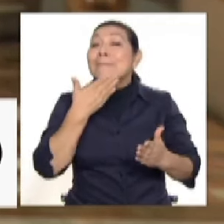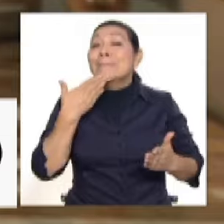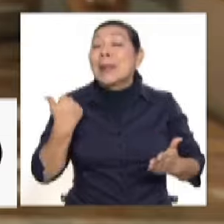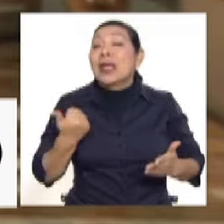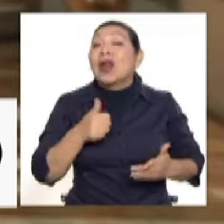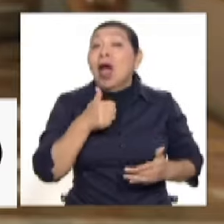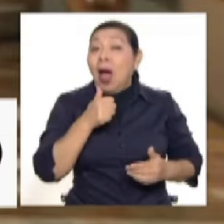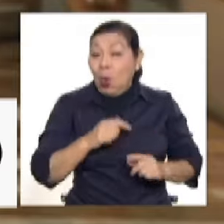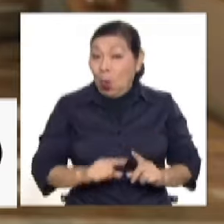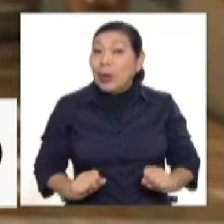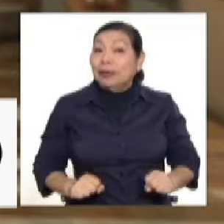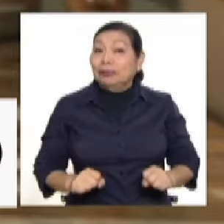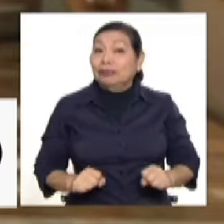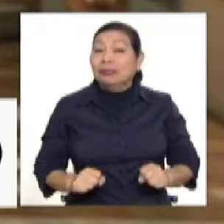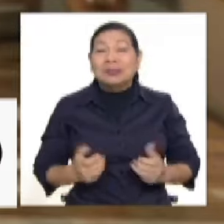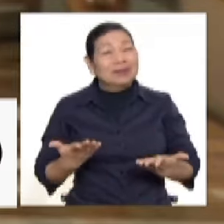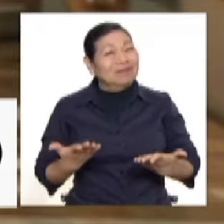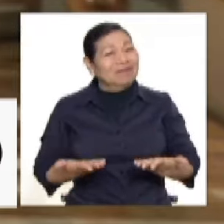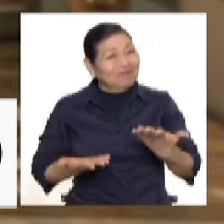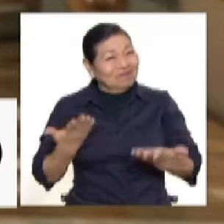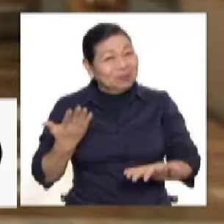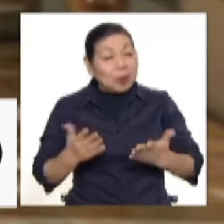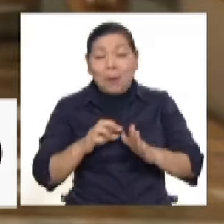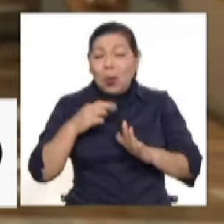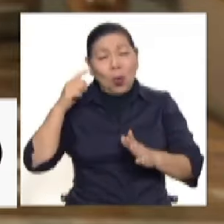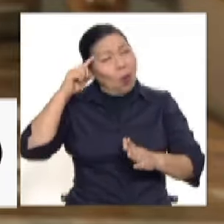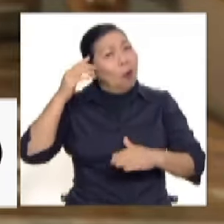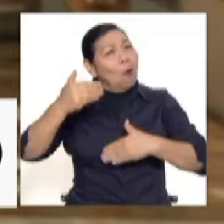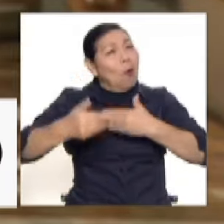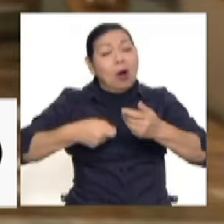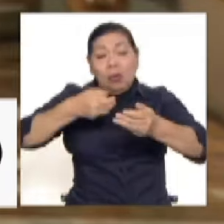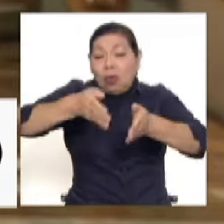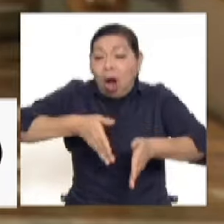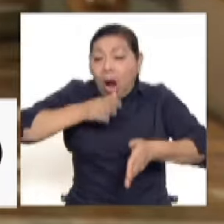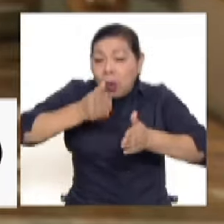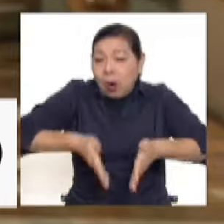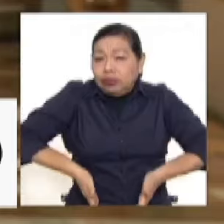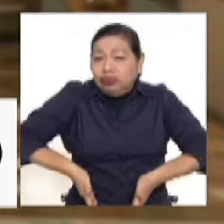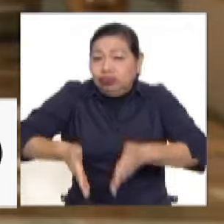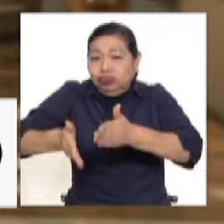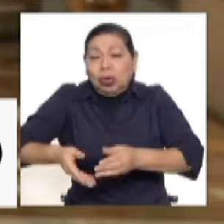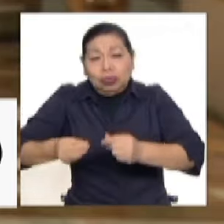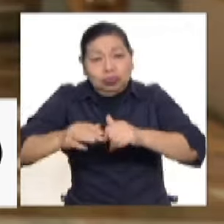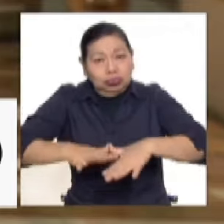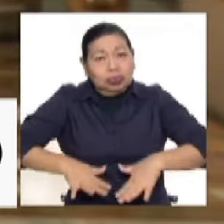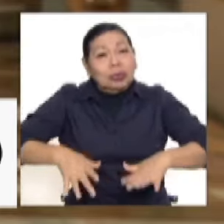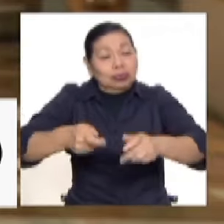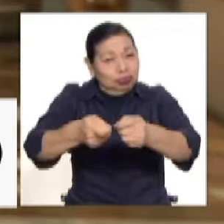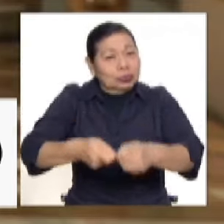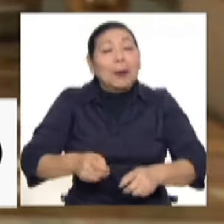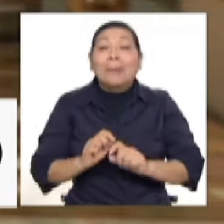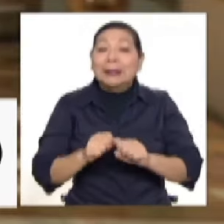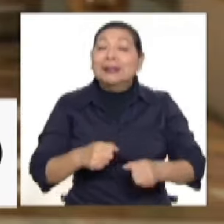el agua, destrabando grandes proyectos de irrigación de nuestras tierras